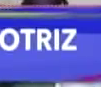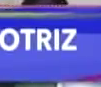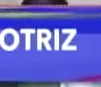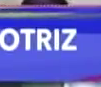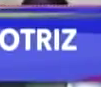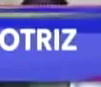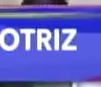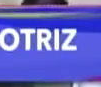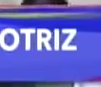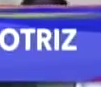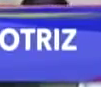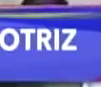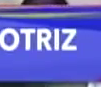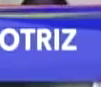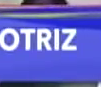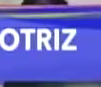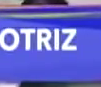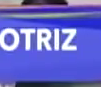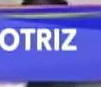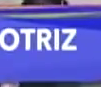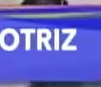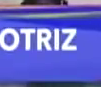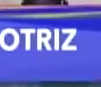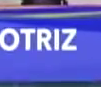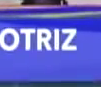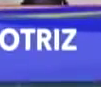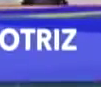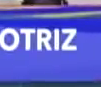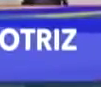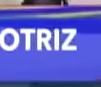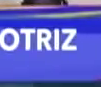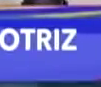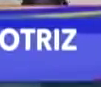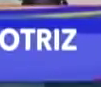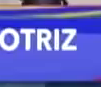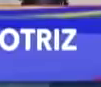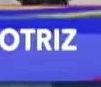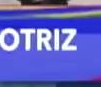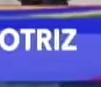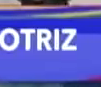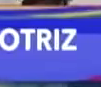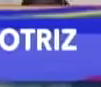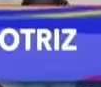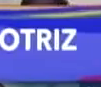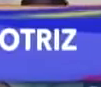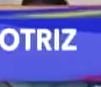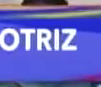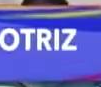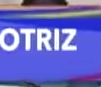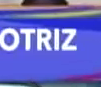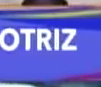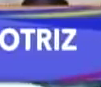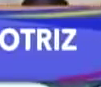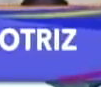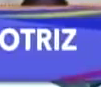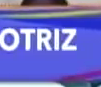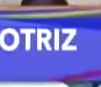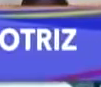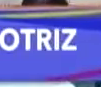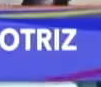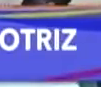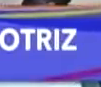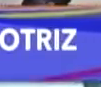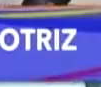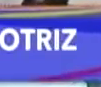conocimiento, voluntad y una disposición absoluta. Un saludo a mis trabajadores, hermanos, compañeros, trabajadores